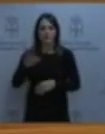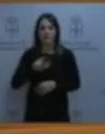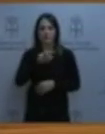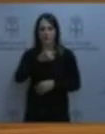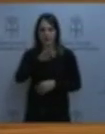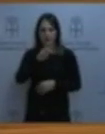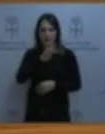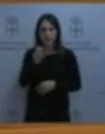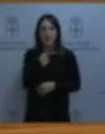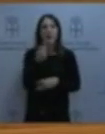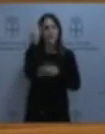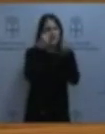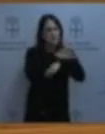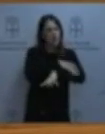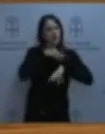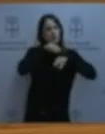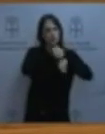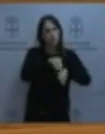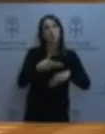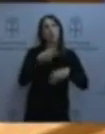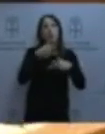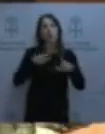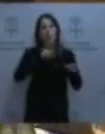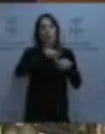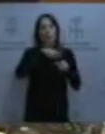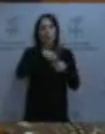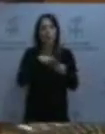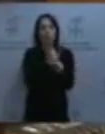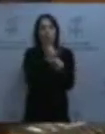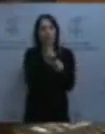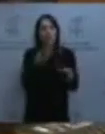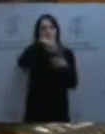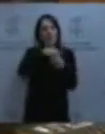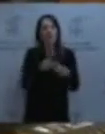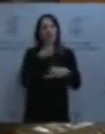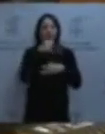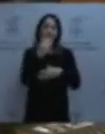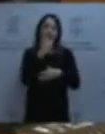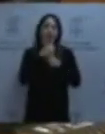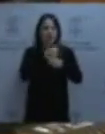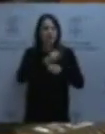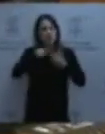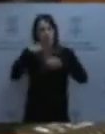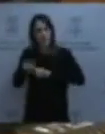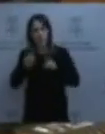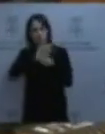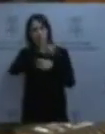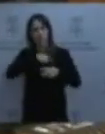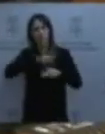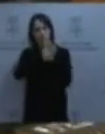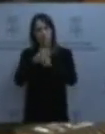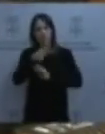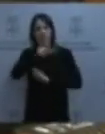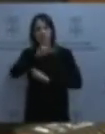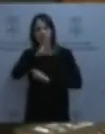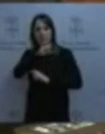¿Considera su gobierno que los cargos políticos que formaban parte del Consejo de Administración de Cajastur primero y Cajastur Liberbank posteriormente tienen alguna responsabilidad política